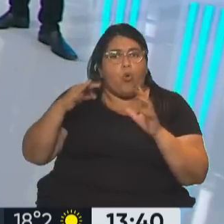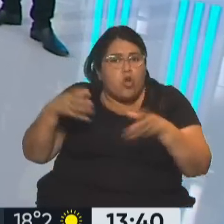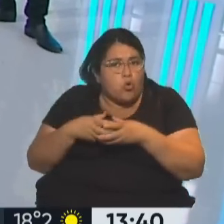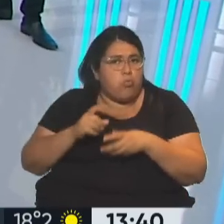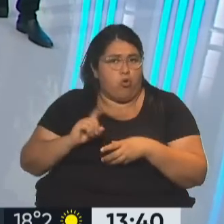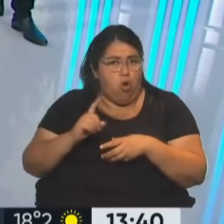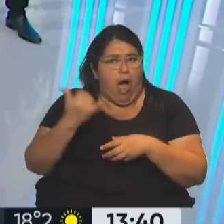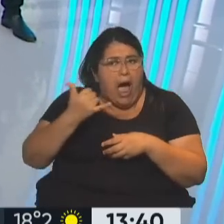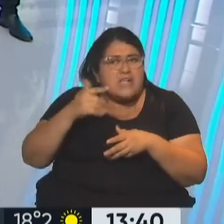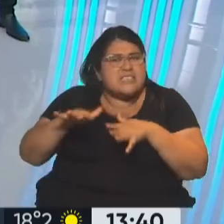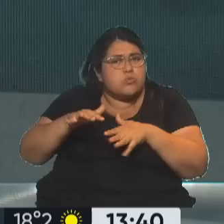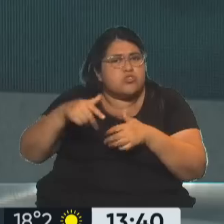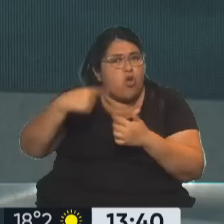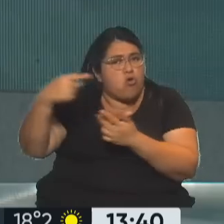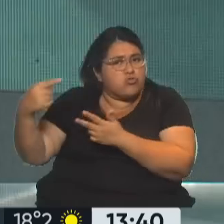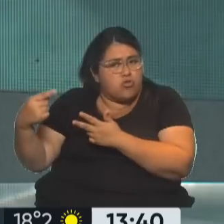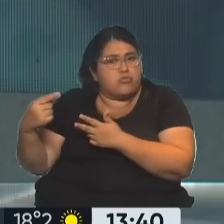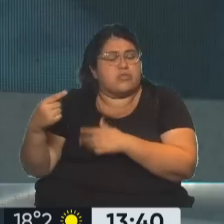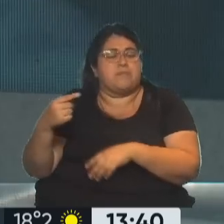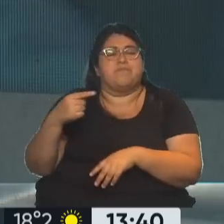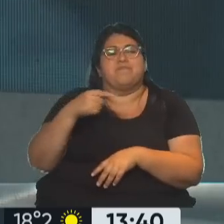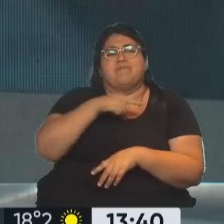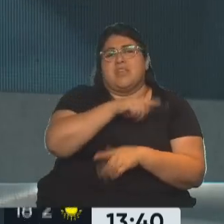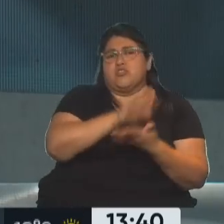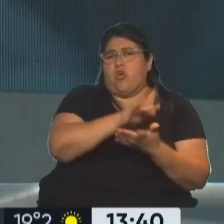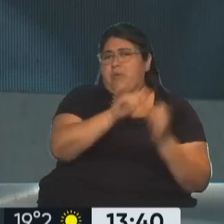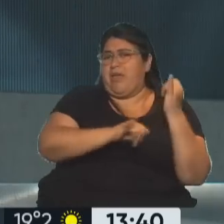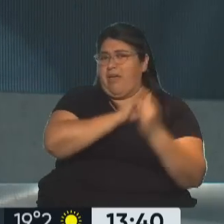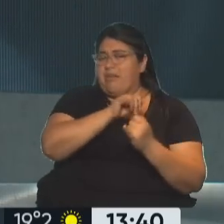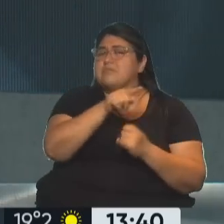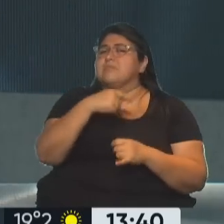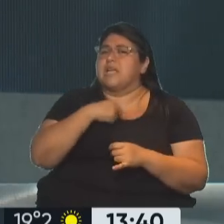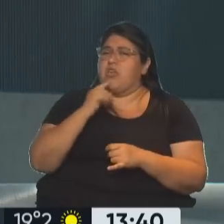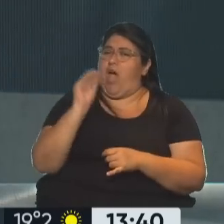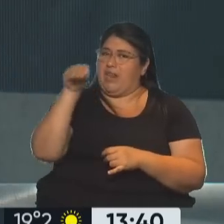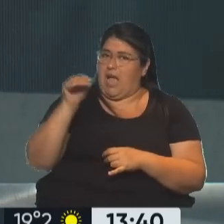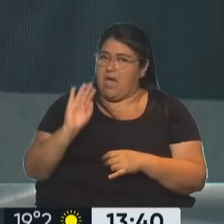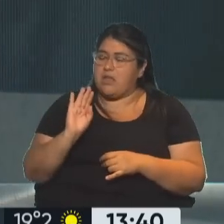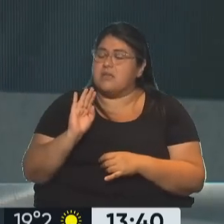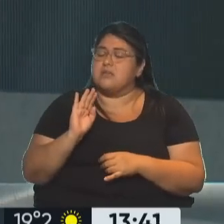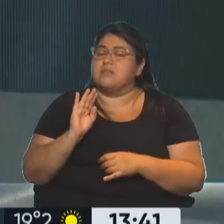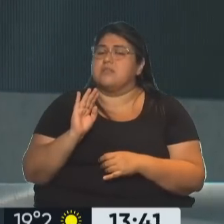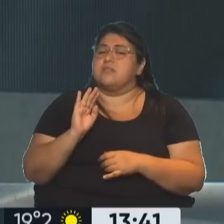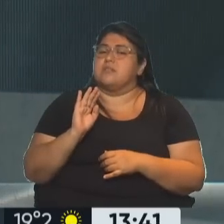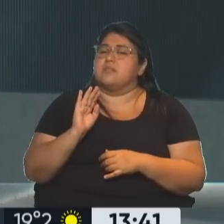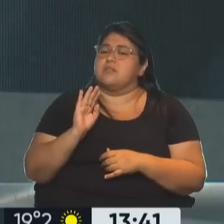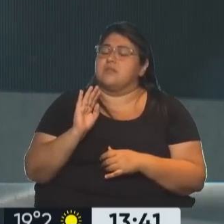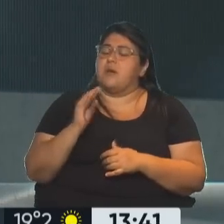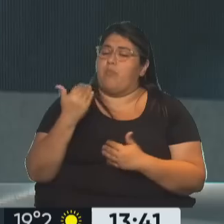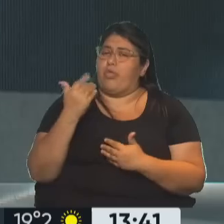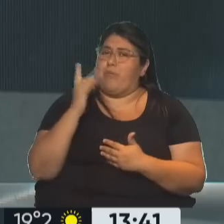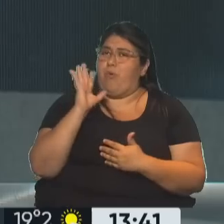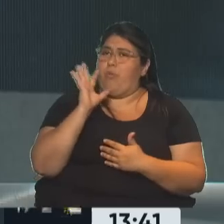parece algo como para agregar a lo que dijo Eber. Por ahí la diferencia que podemos ver en